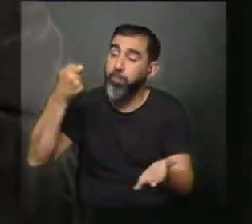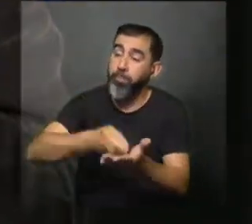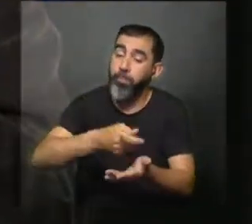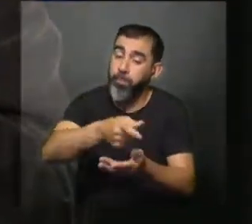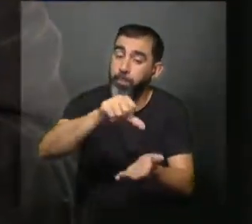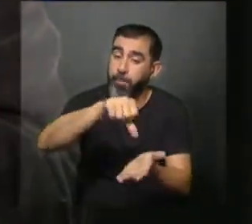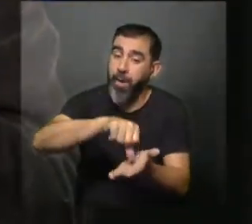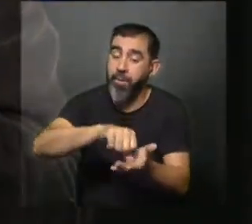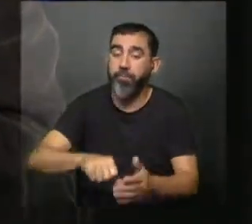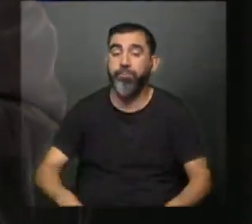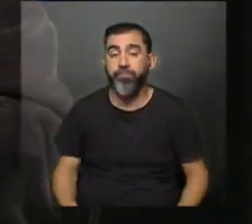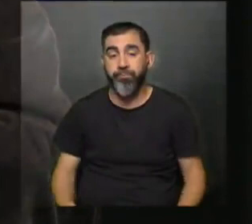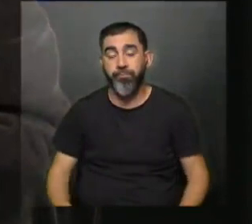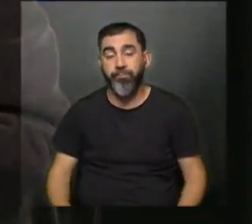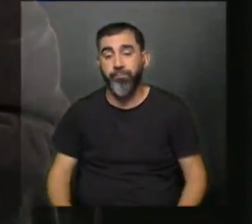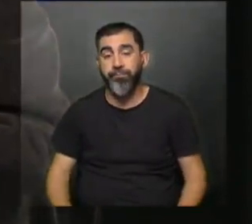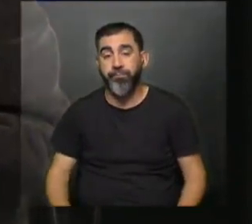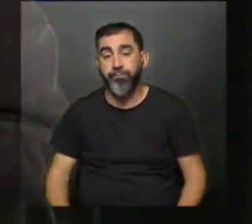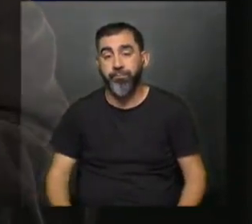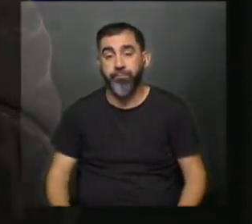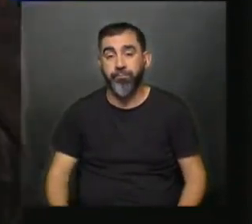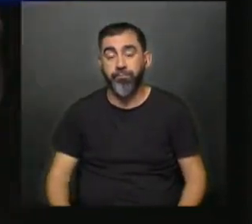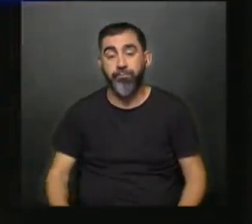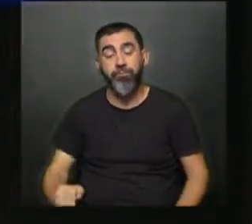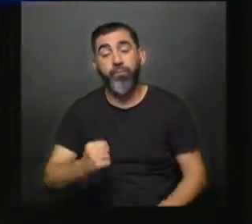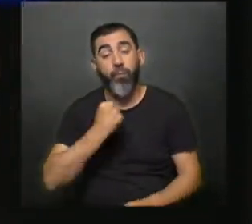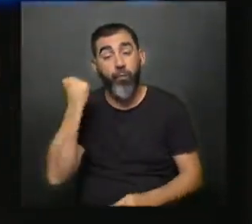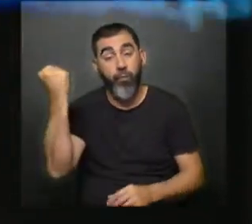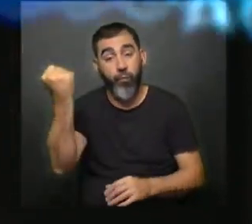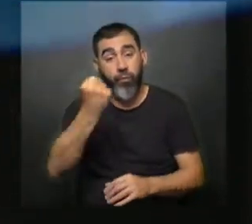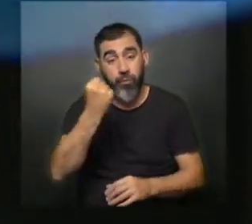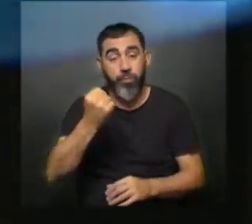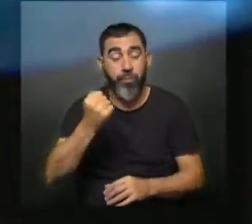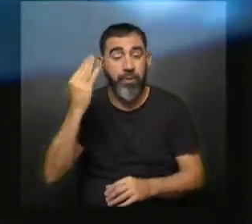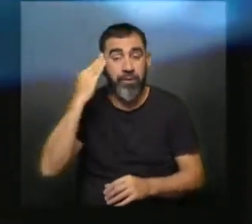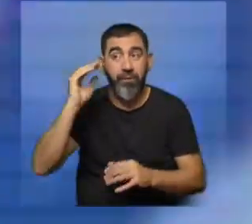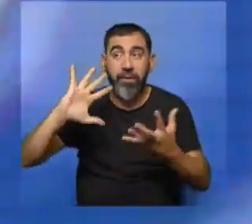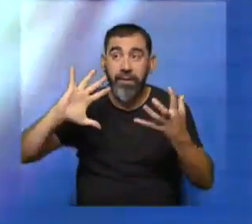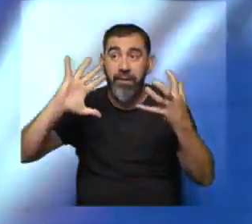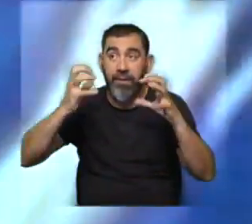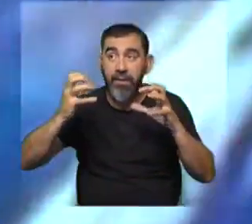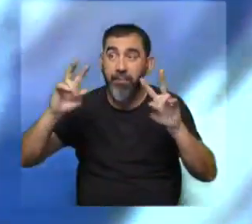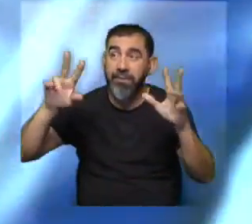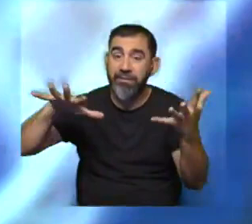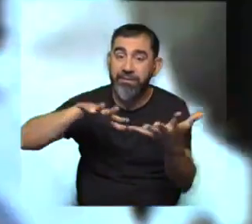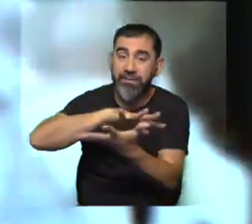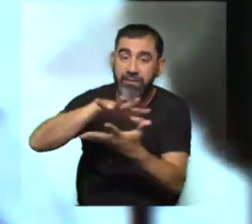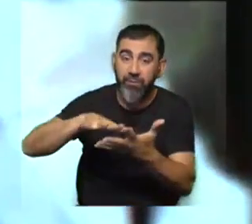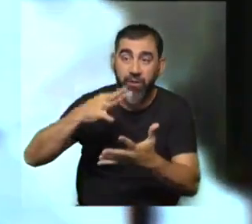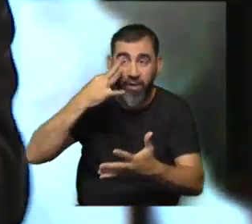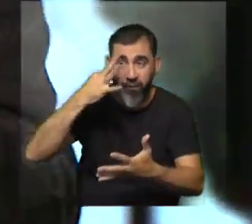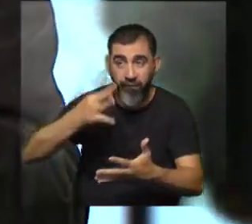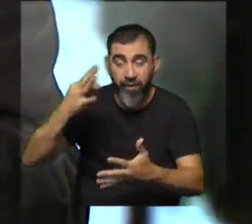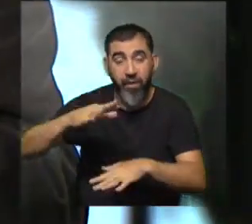ese país. Entonces, es fundamental determinar si un evento climático realmente